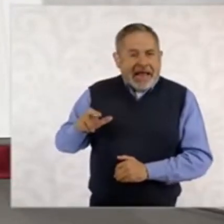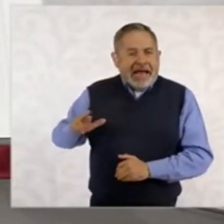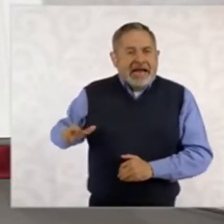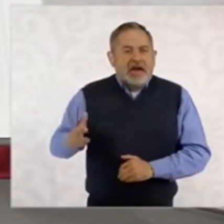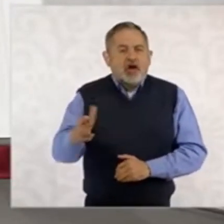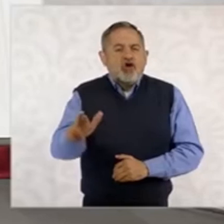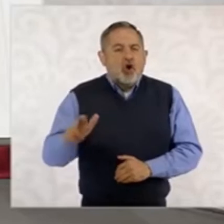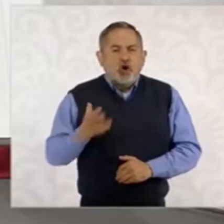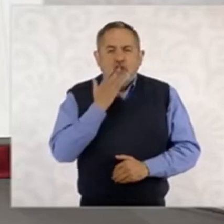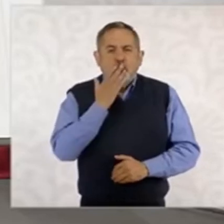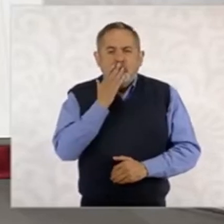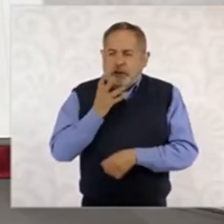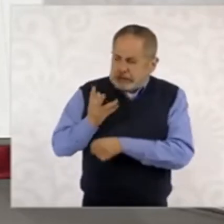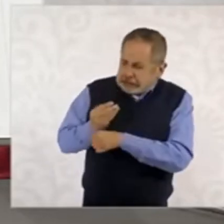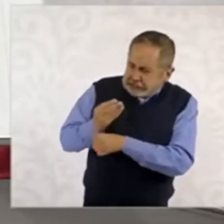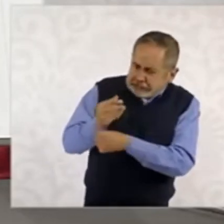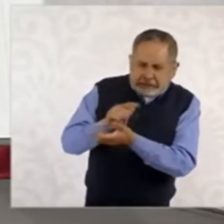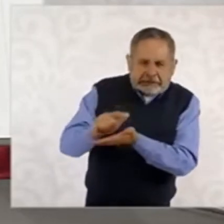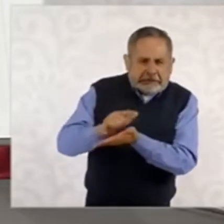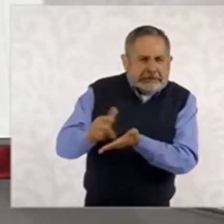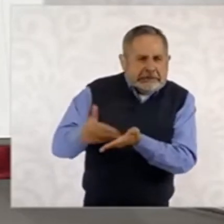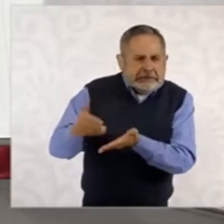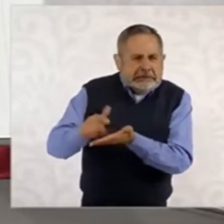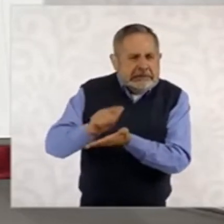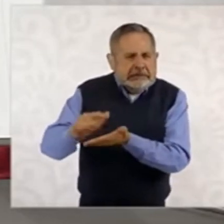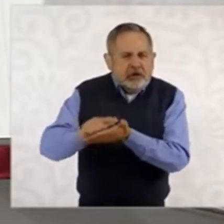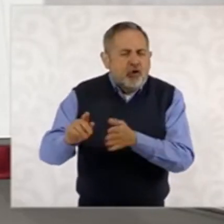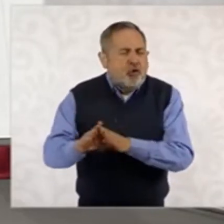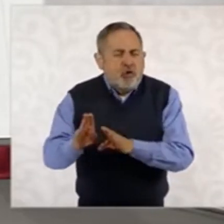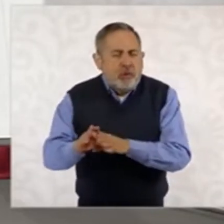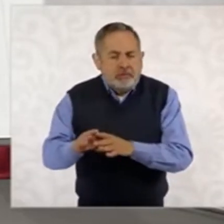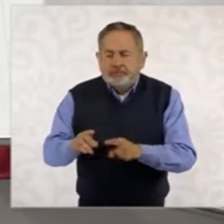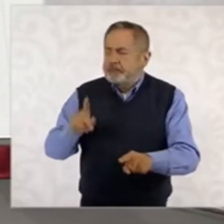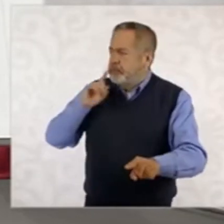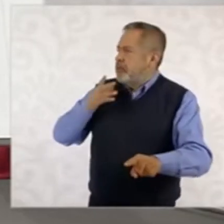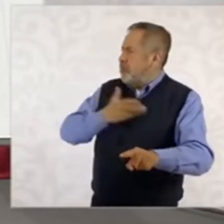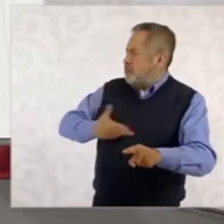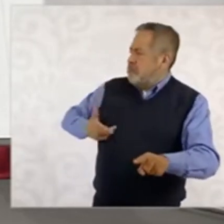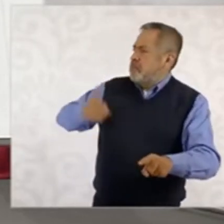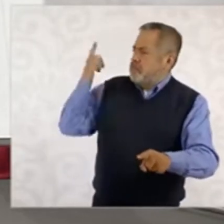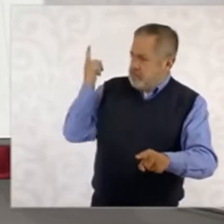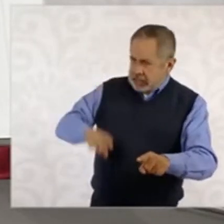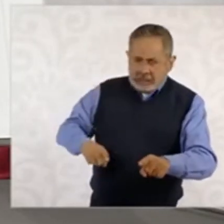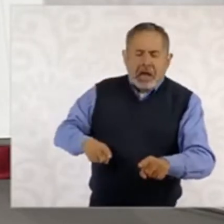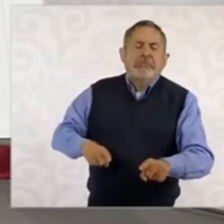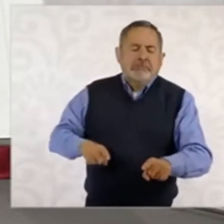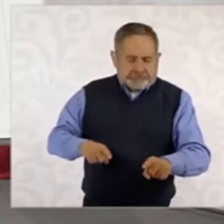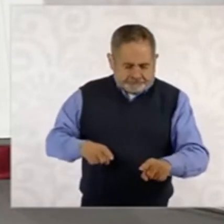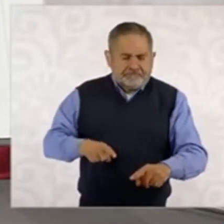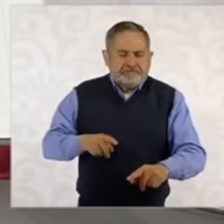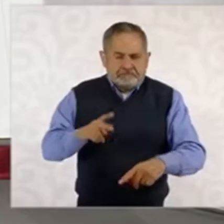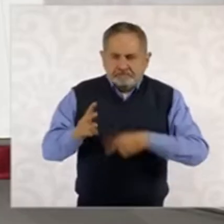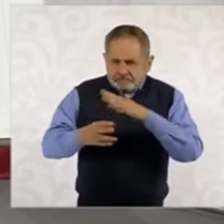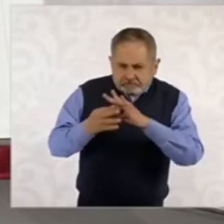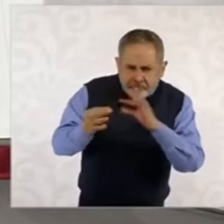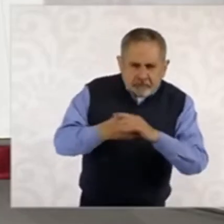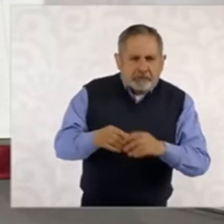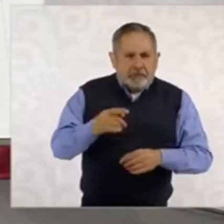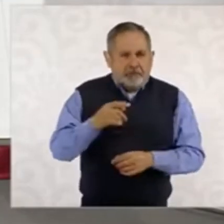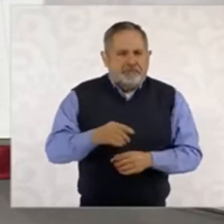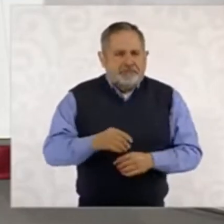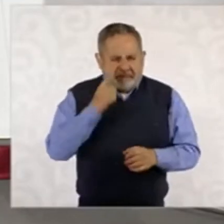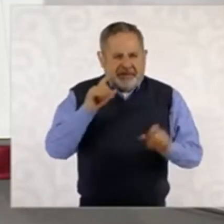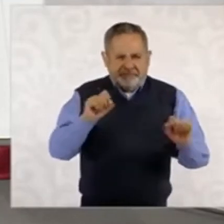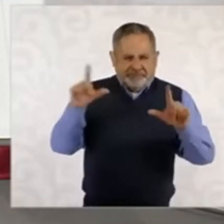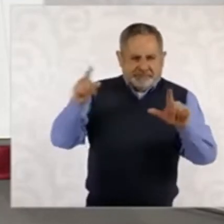río Sonora en materia de agua, como fueron las instrucciones de nuestra presidenta, si me ayudan con la siguiente, por